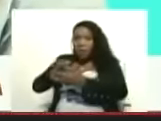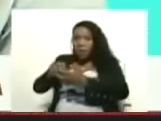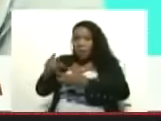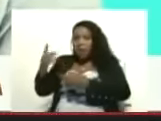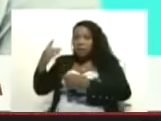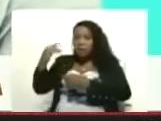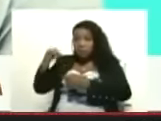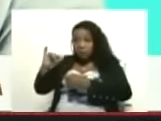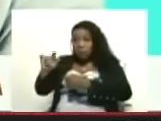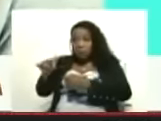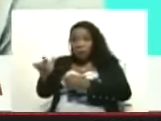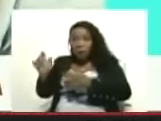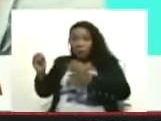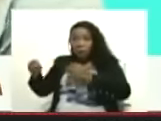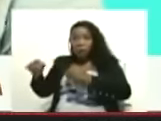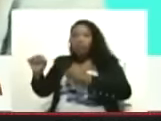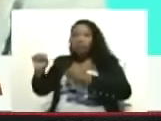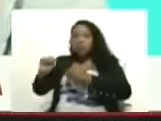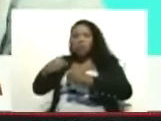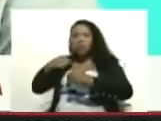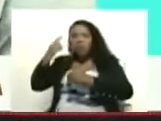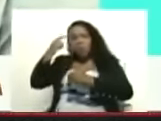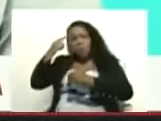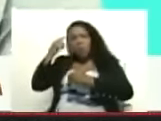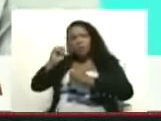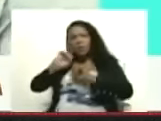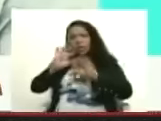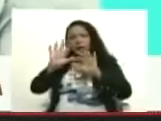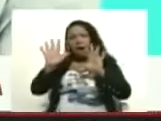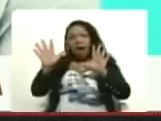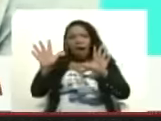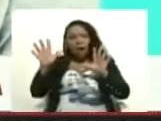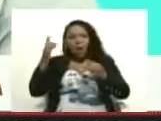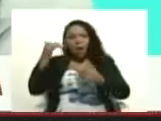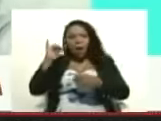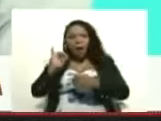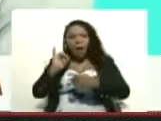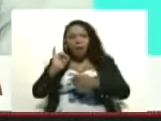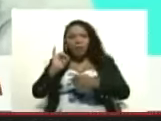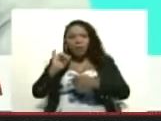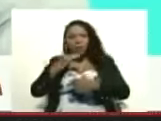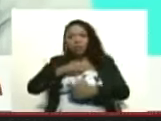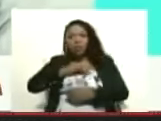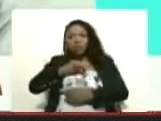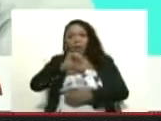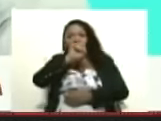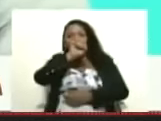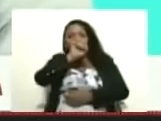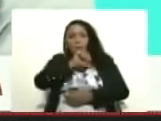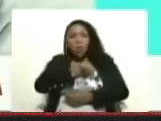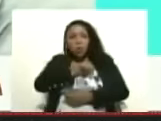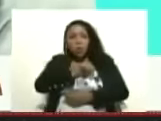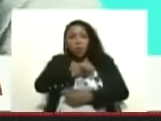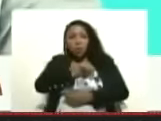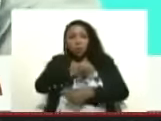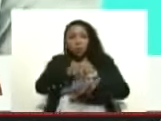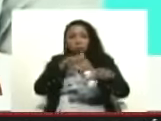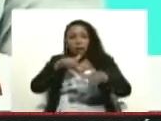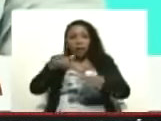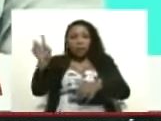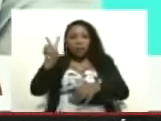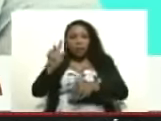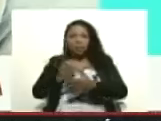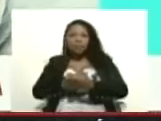acuerdo es una gran oportunidad yo estoy convencido convencido de de que los que amamos somos más somos mayoría en este país